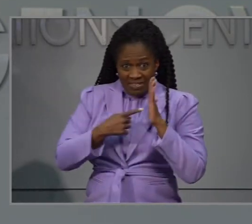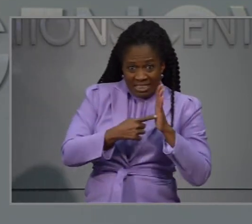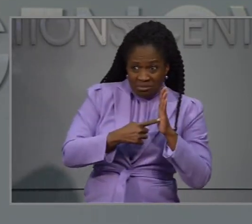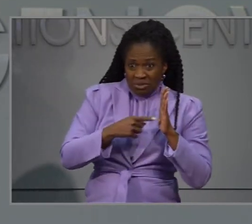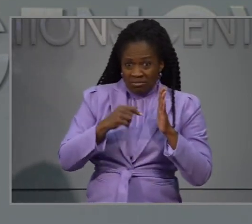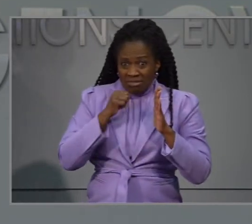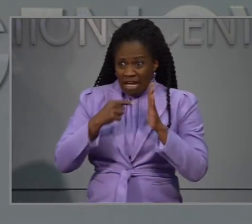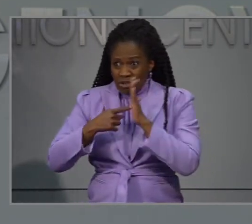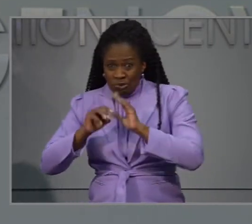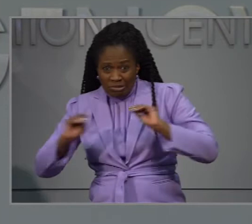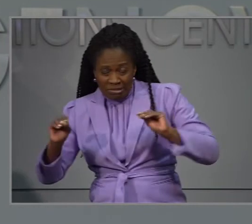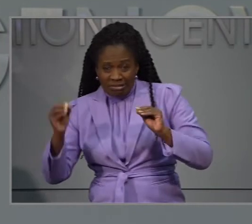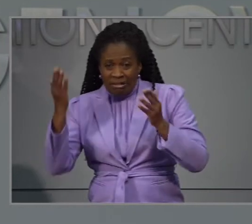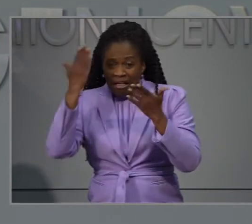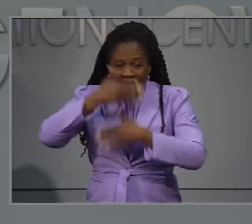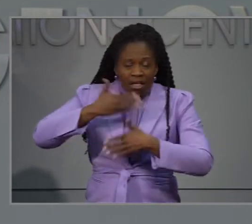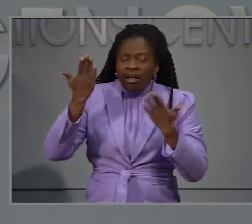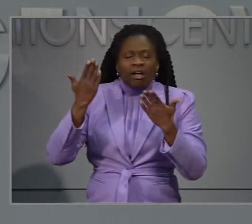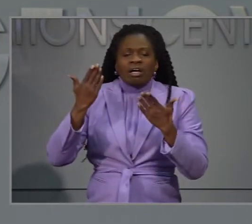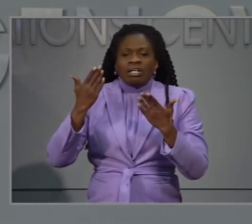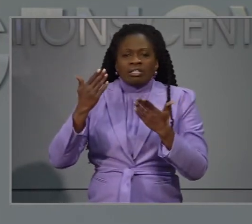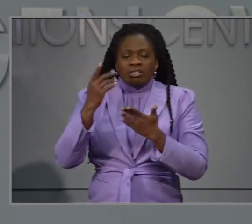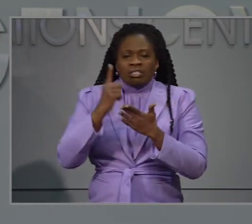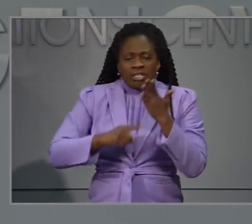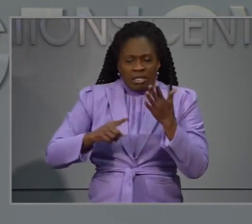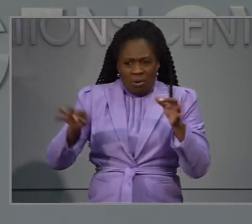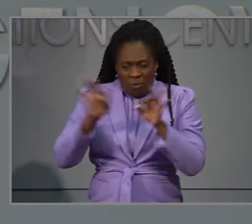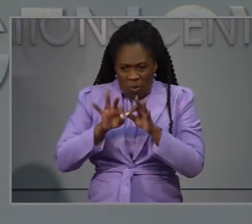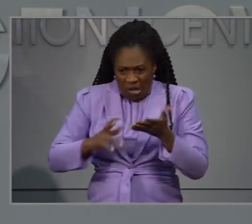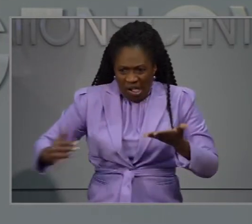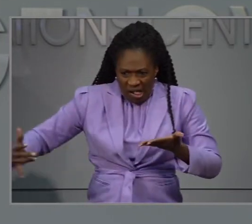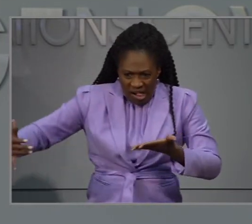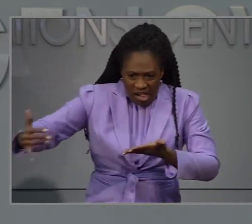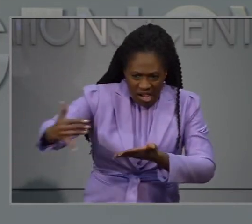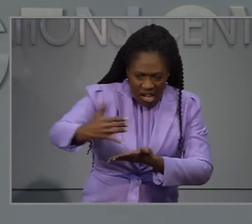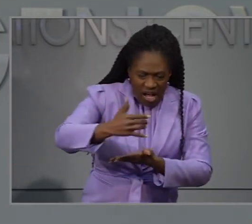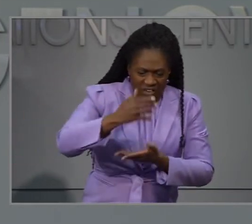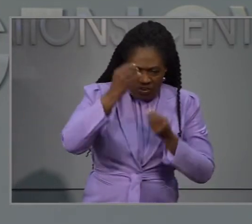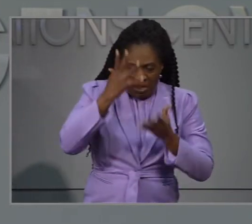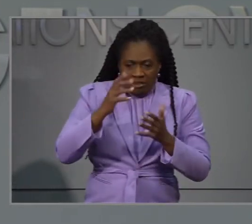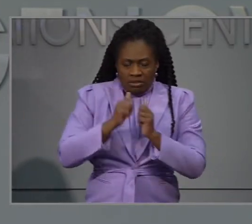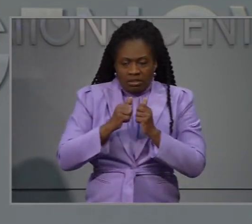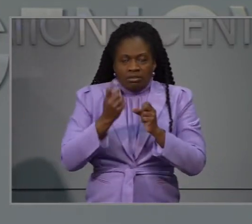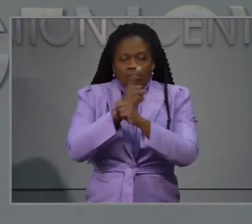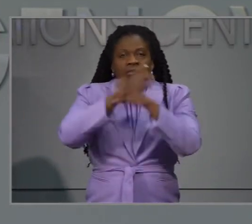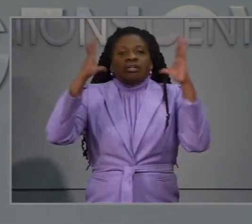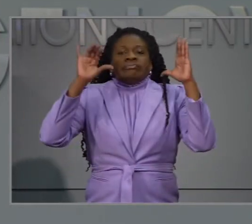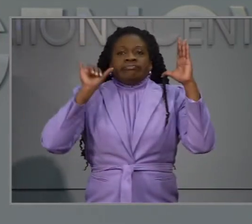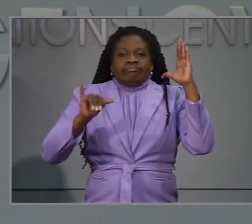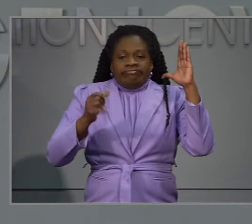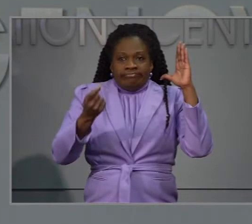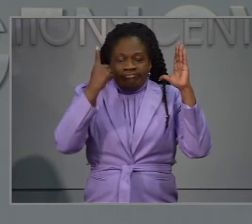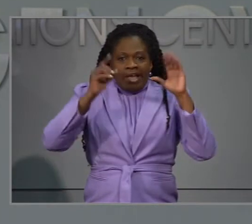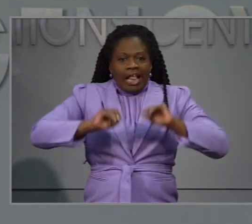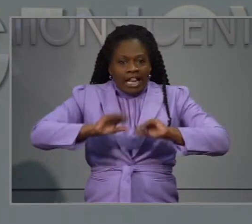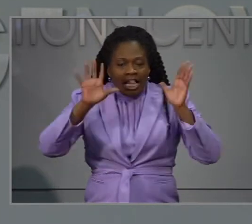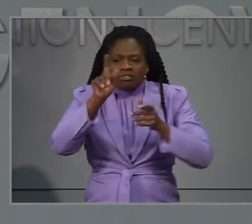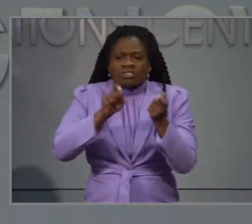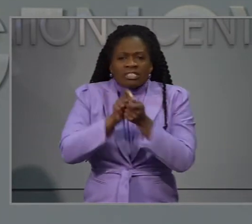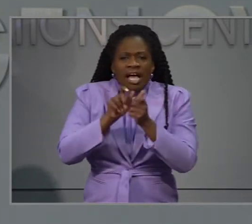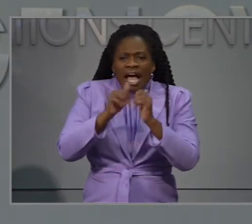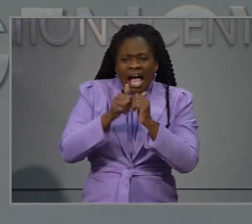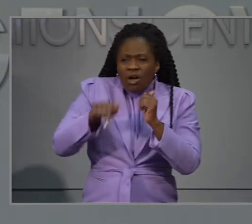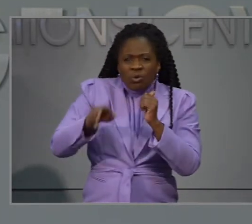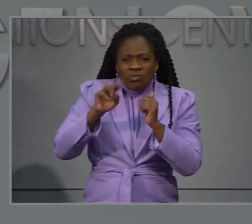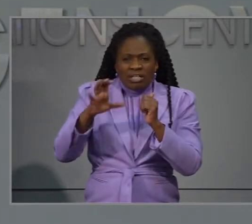mostrando o no mostrando síntomas toda esta información es importante para unificarlo de manera coordinada para